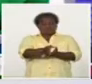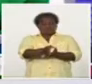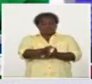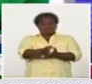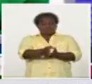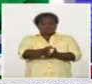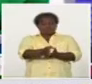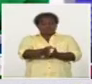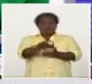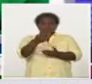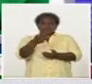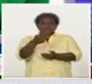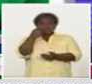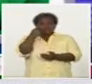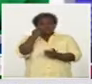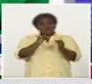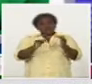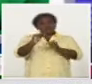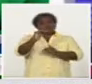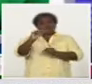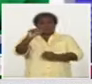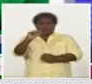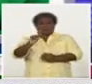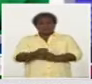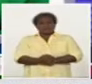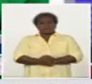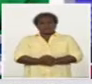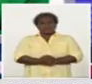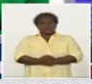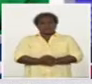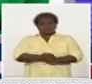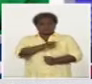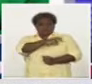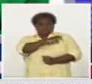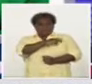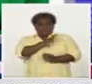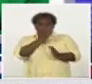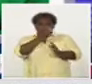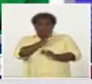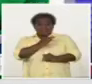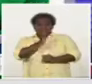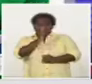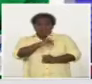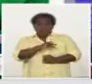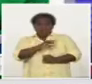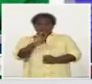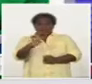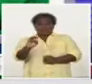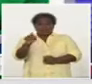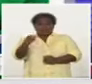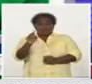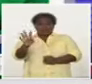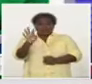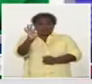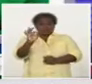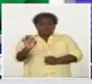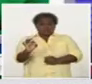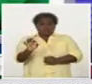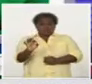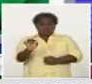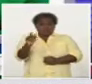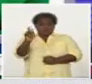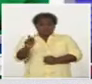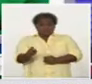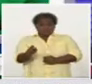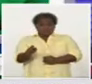discretamente superior. Asintomático el 40,4% de todos los casos que se